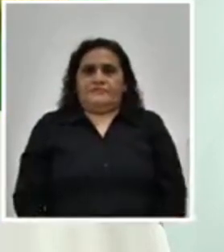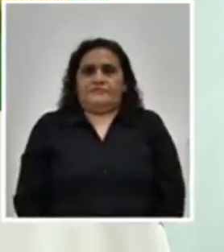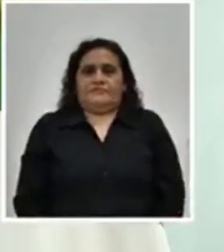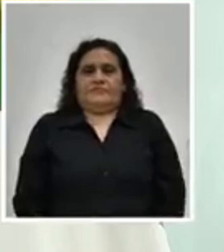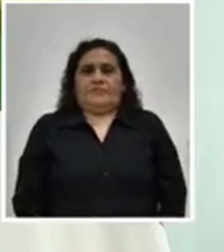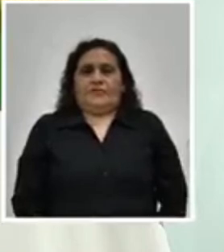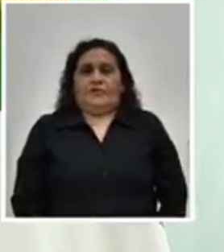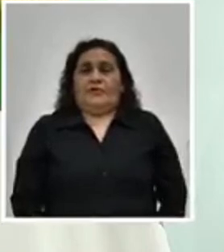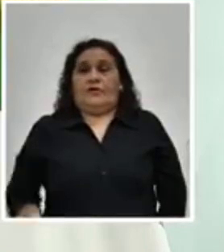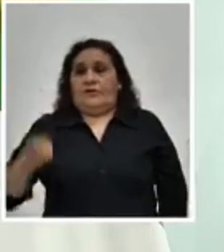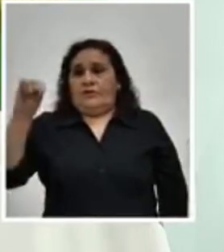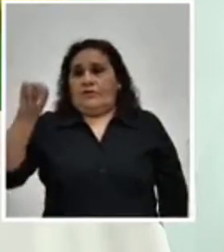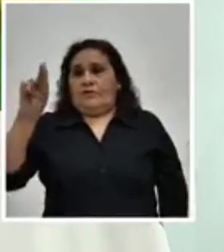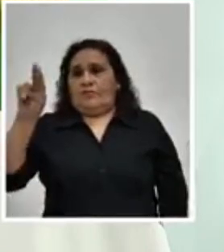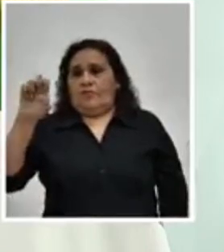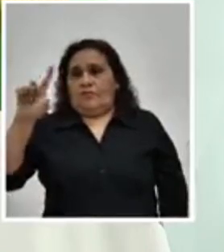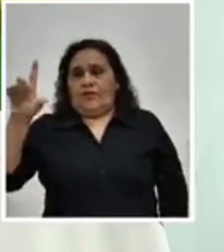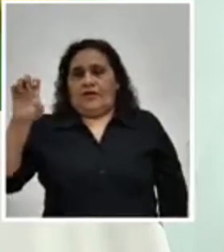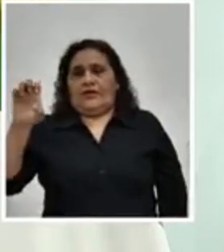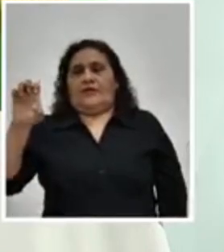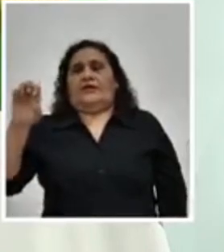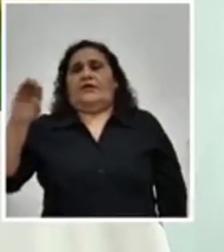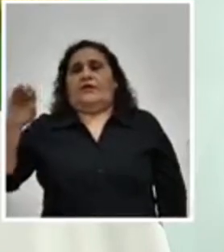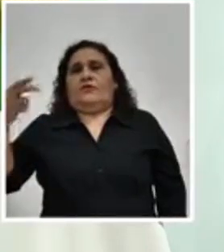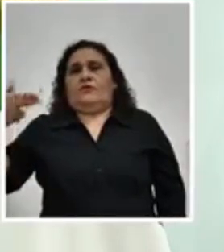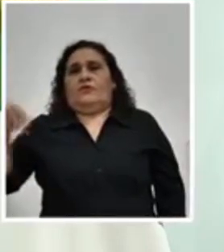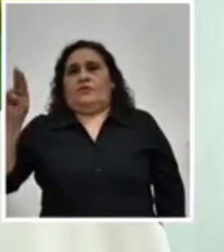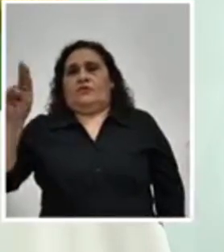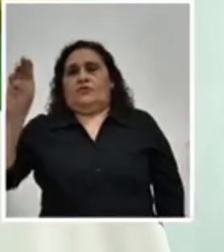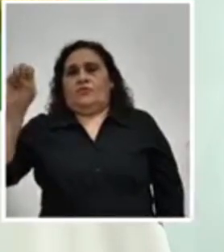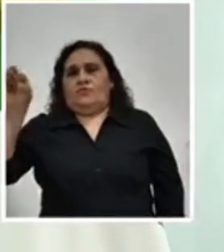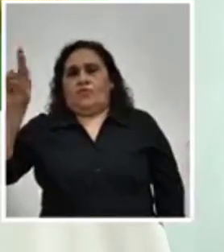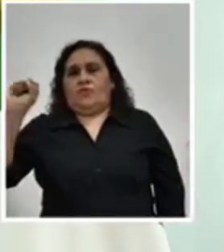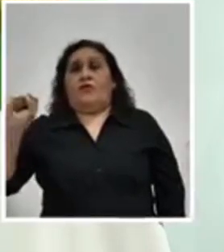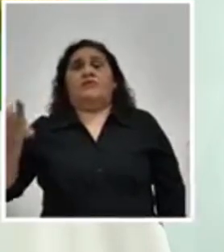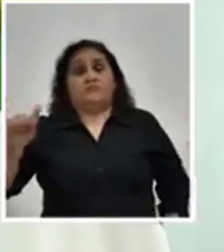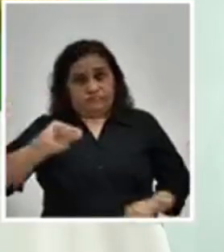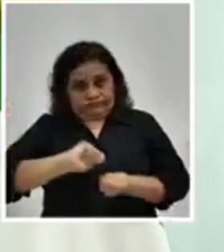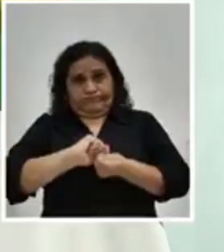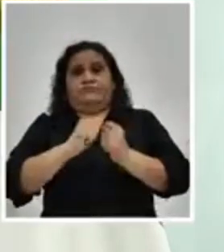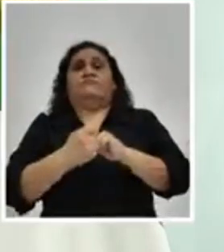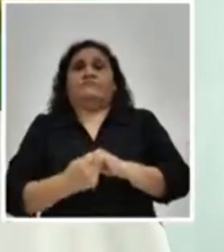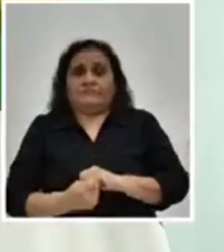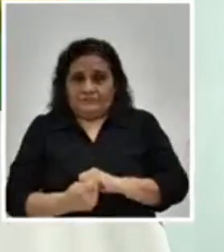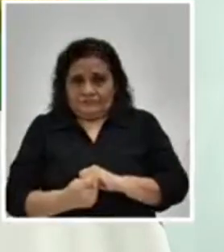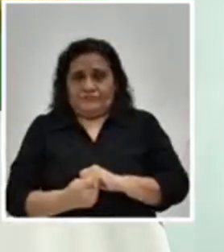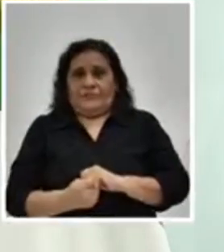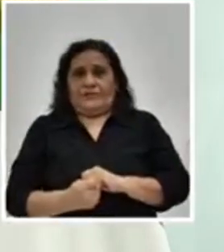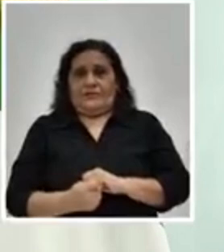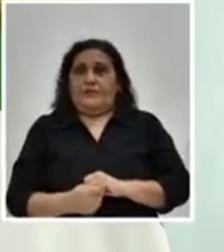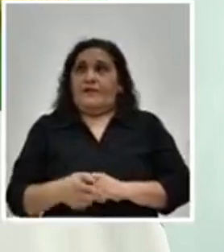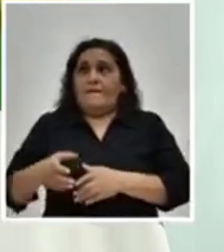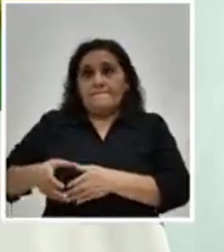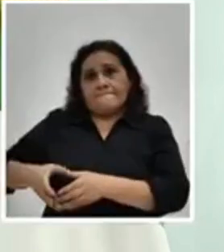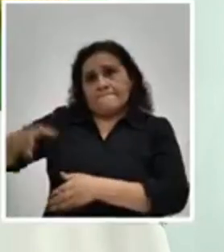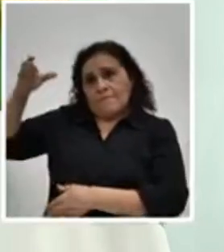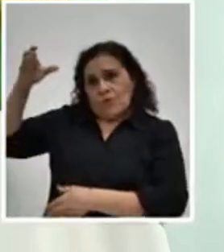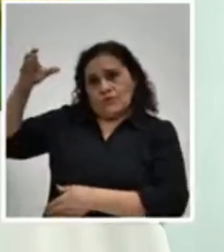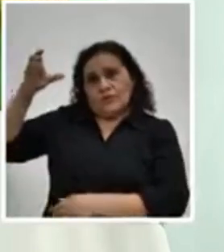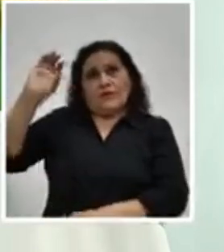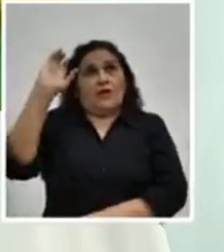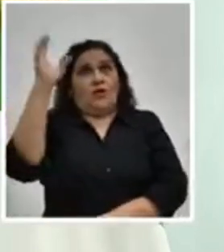El muelle de Chuburná Puerto ha experimentado transformaciones con el cambio de postes y